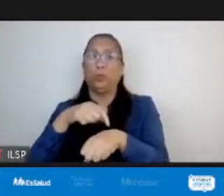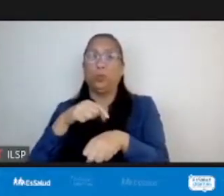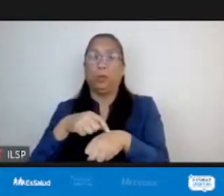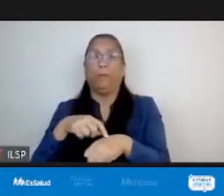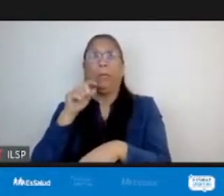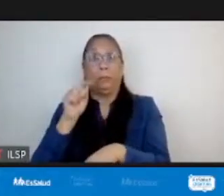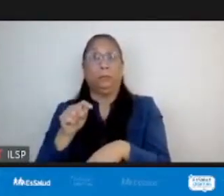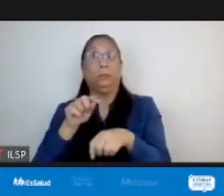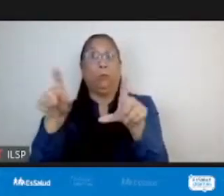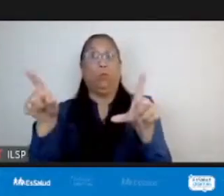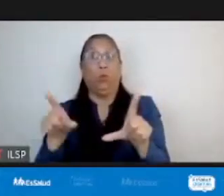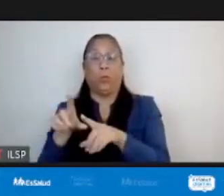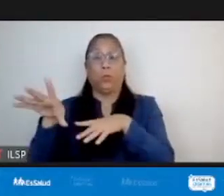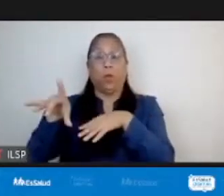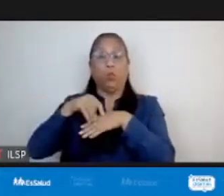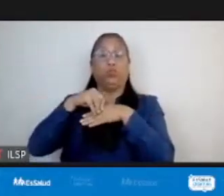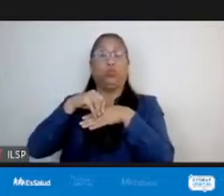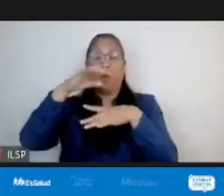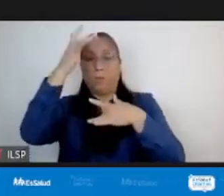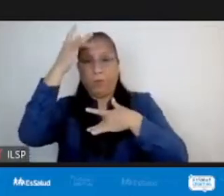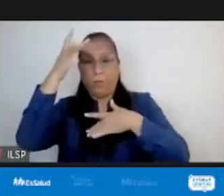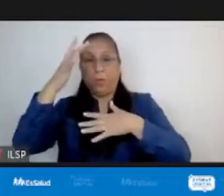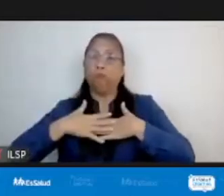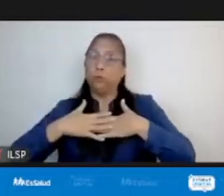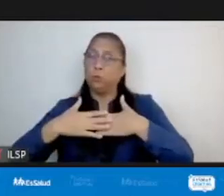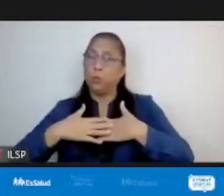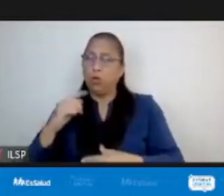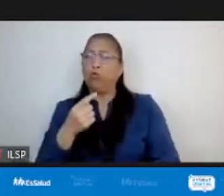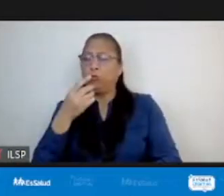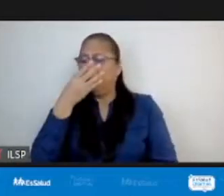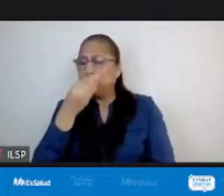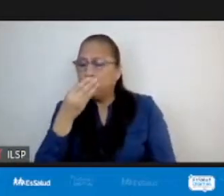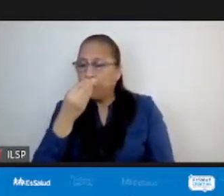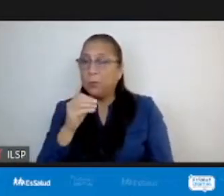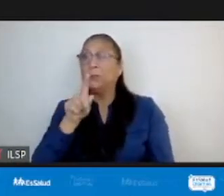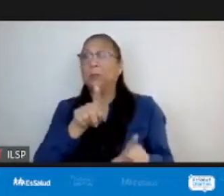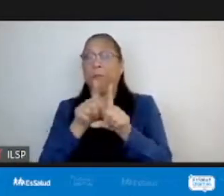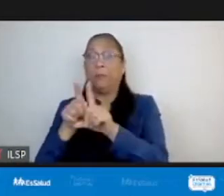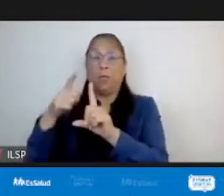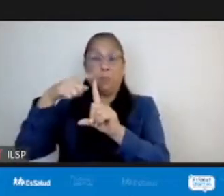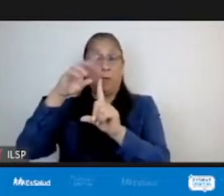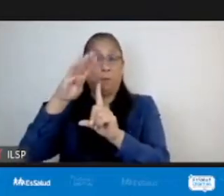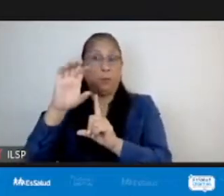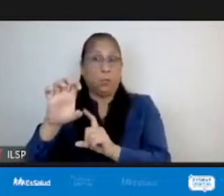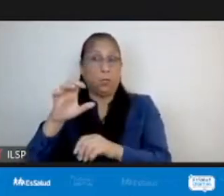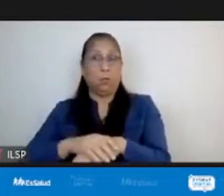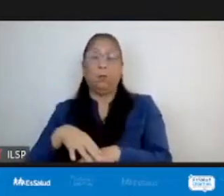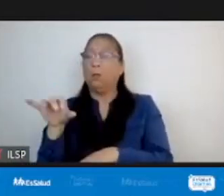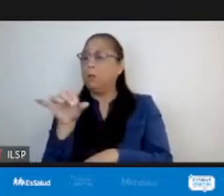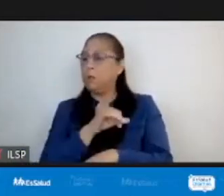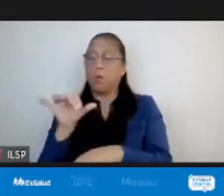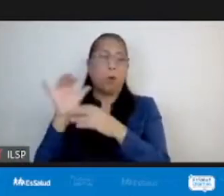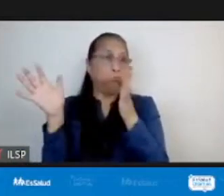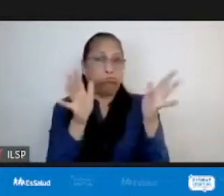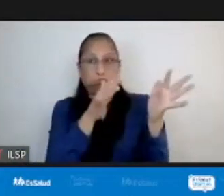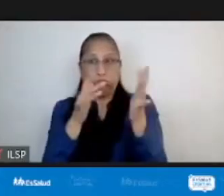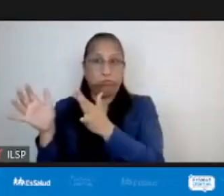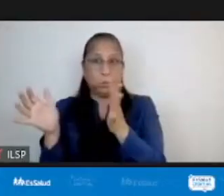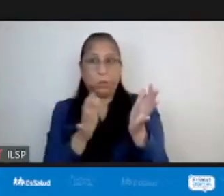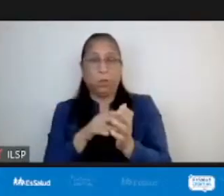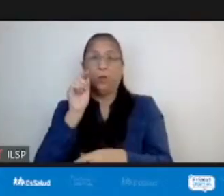potencialmente que pueda contagiarse uno de enfermedades respiratorias. Y no solo resfriados comunes, también existe la tuberculosis y las medidas de ventilación son las mismas para todo. Entonces, así